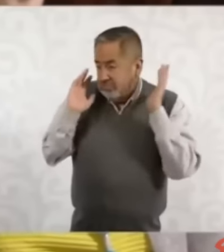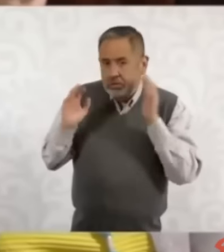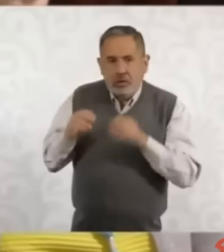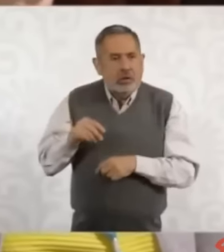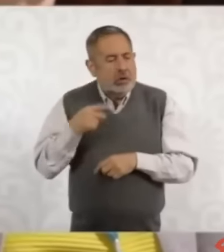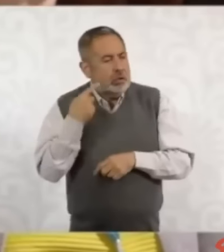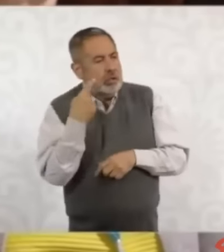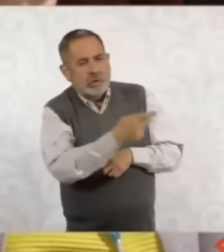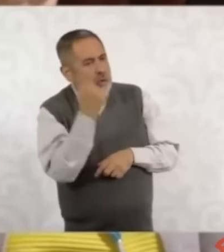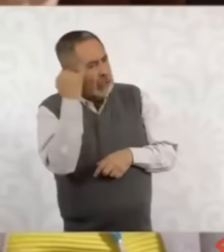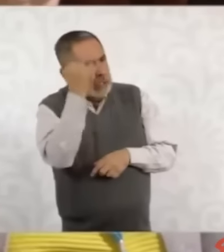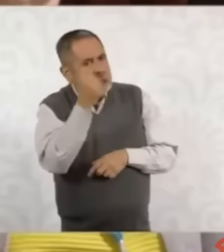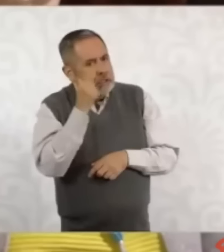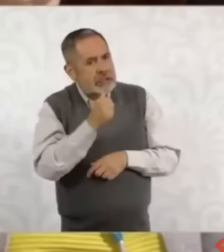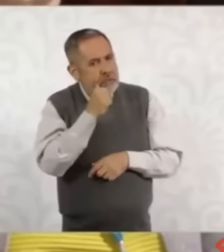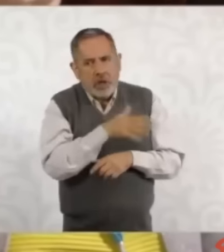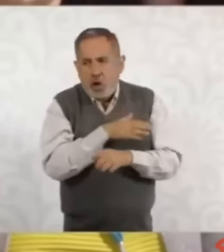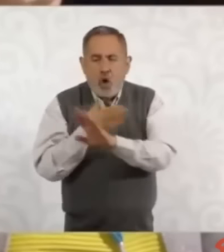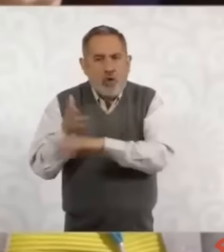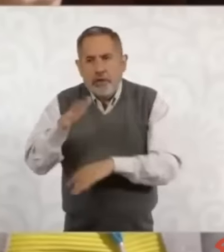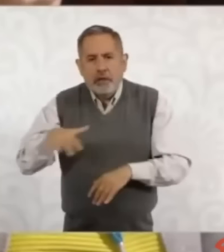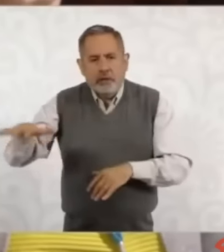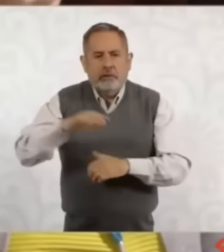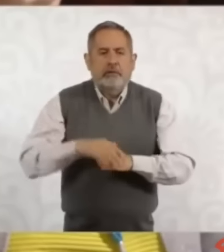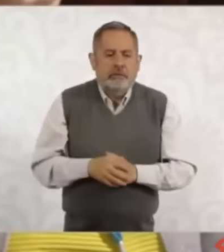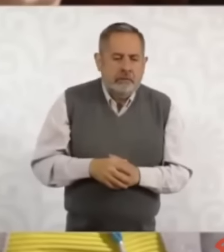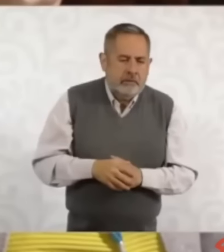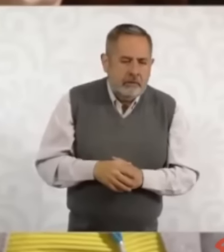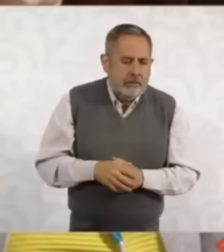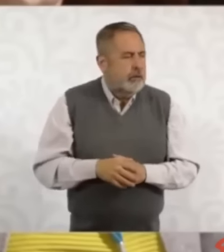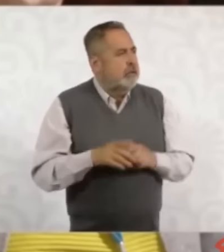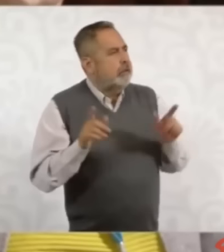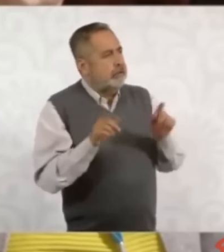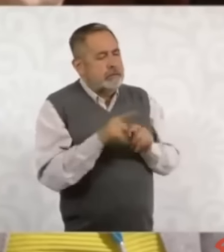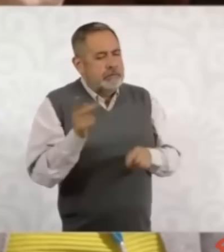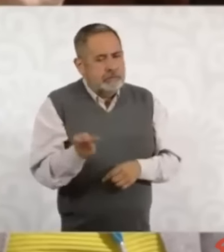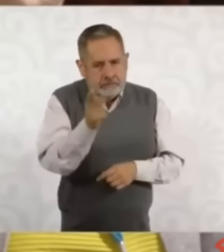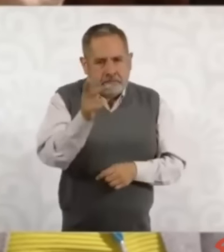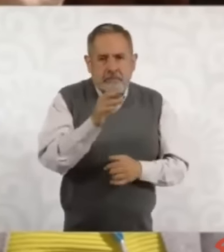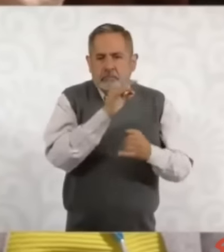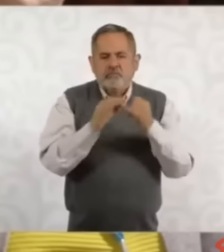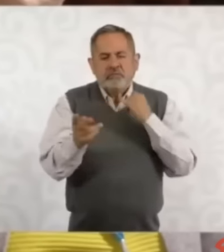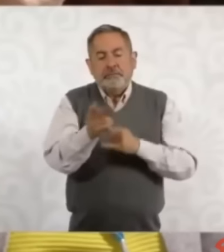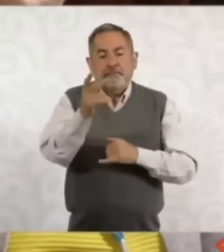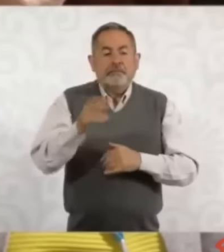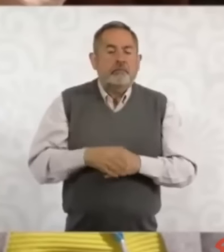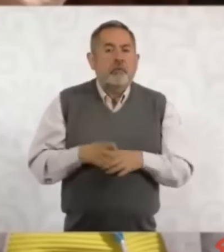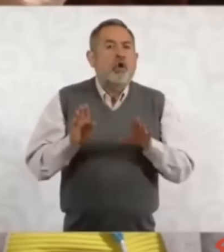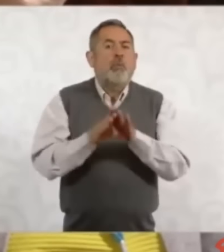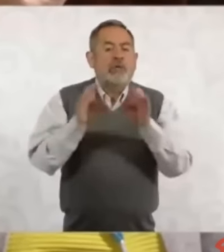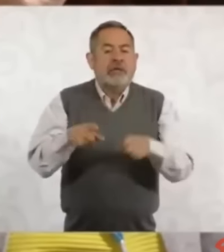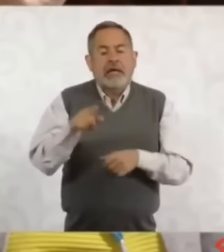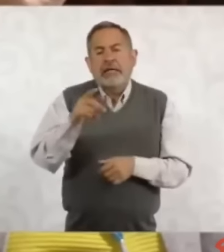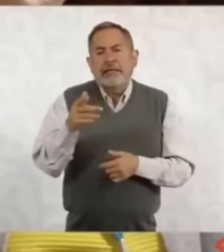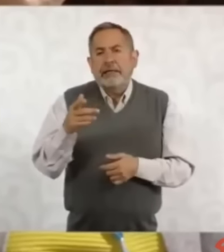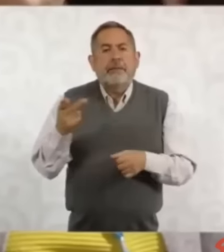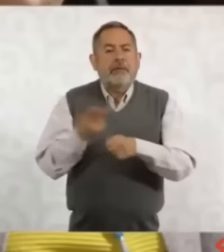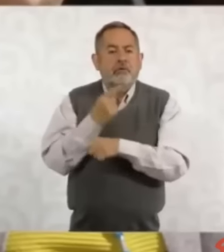de ellos, de siempre. Presidenta, pues ya nada más para terminar, preguntarle cómo le fue con la